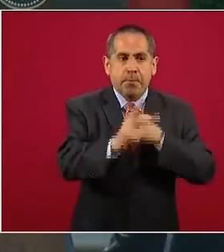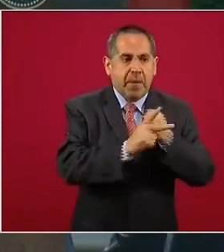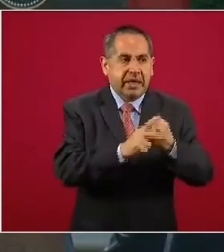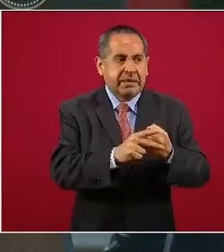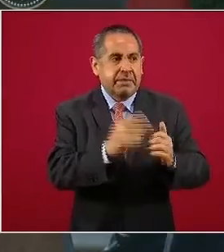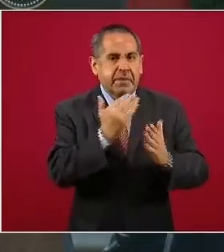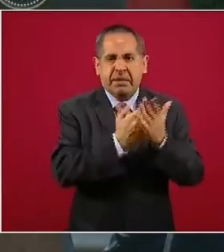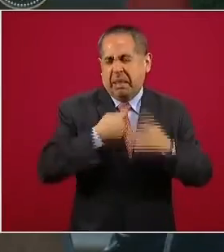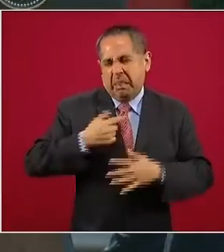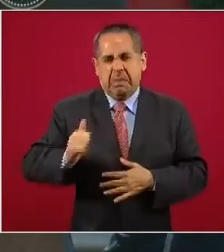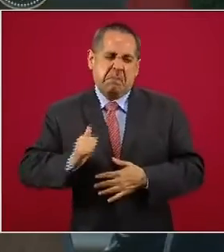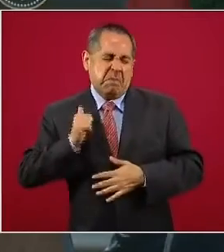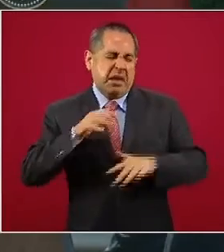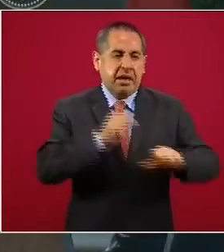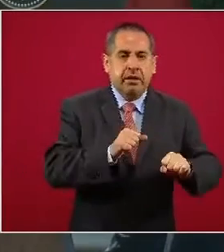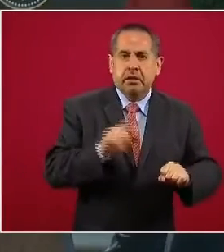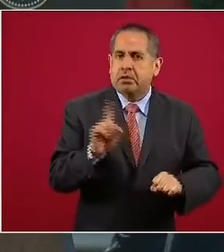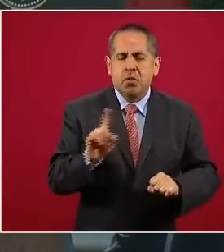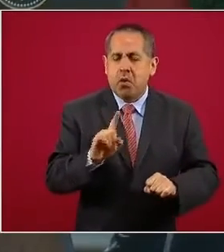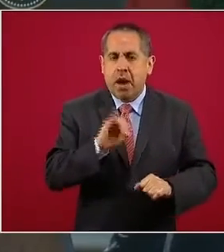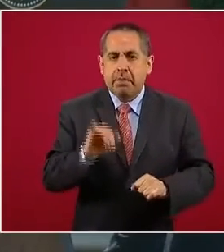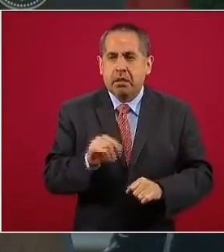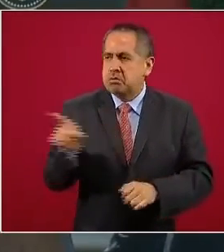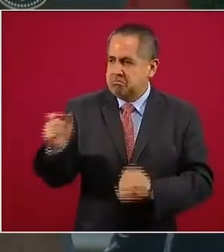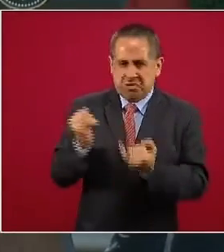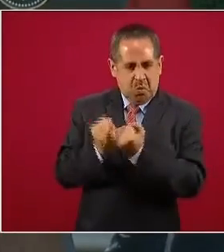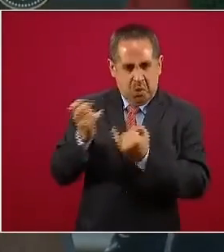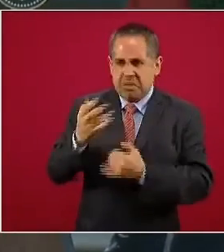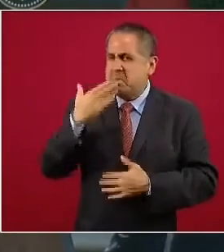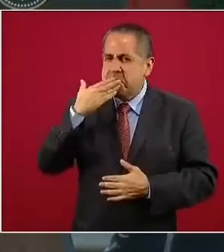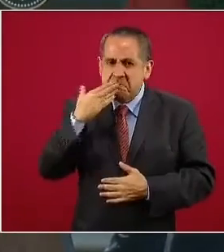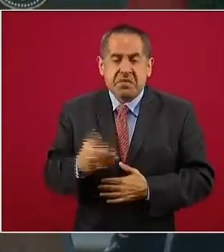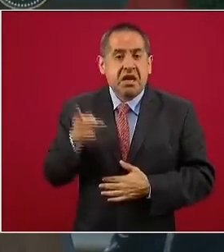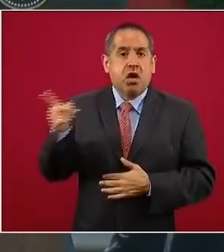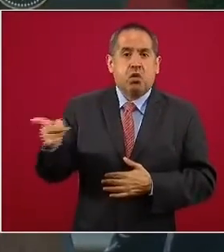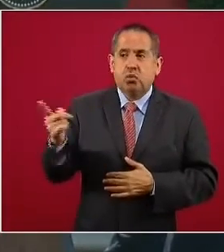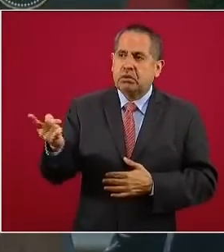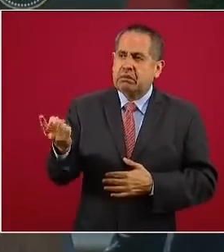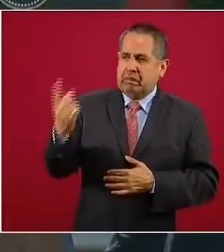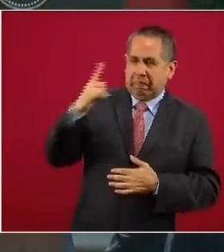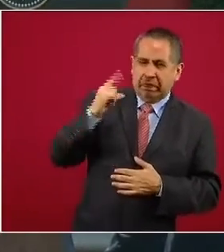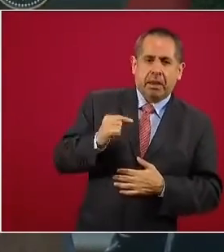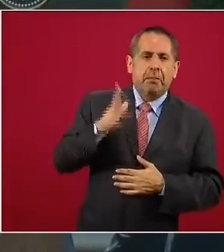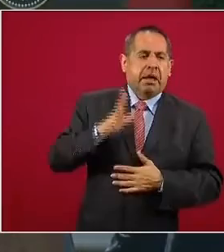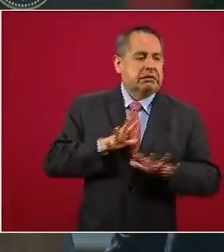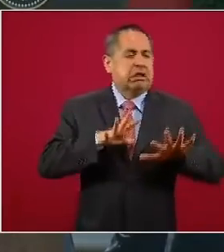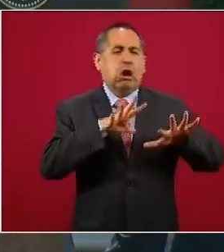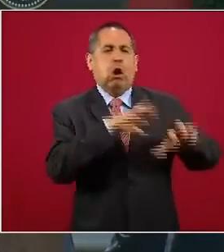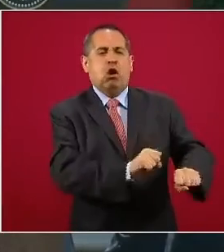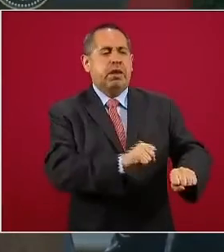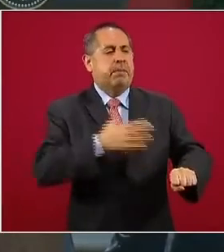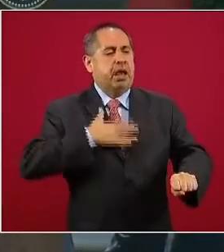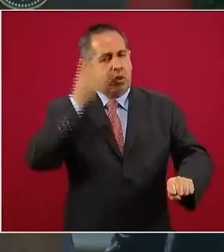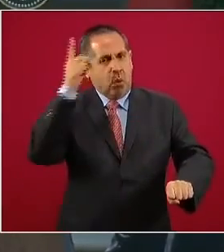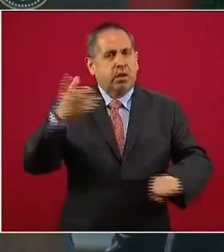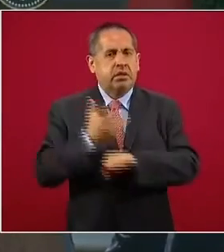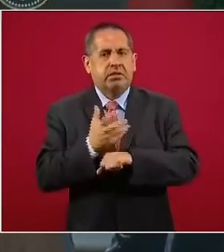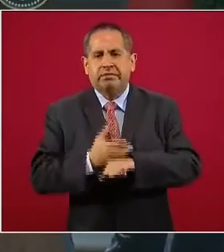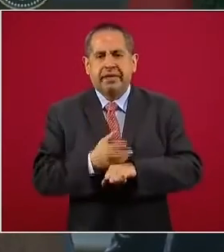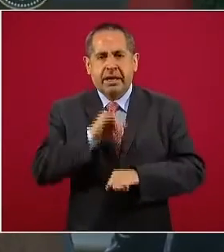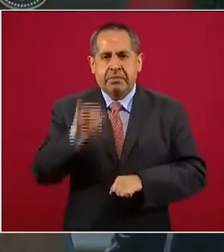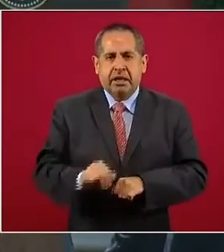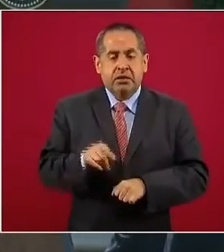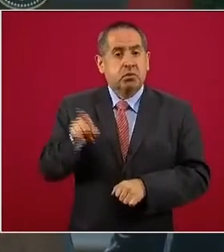pueblos. Usted no ha pretendido tratarnos como colonia, sino que